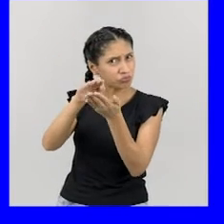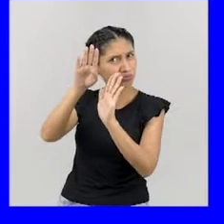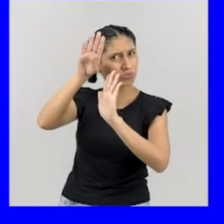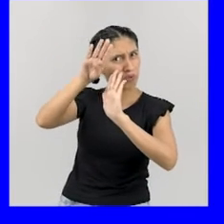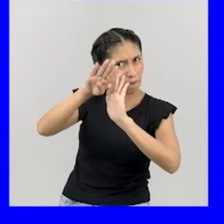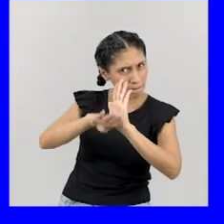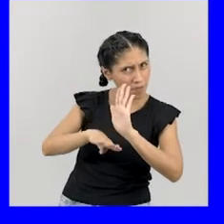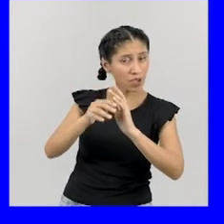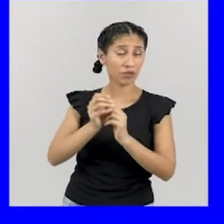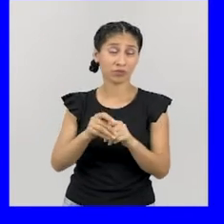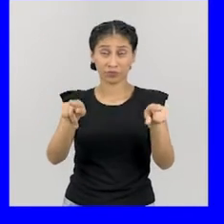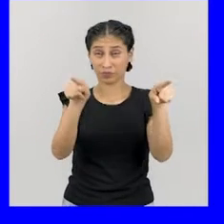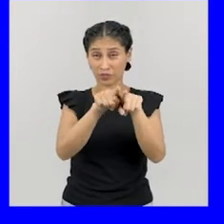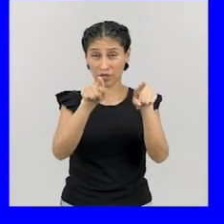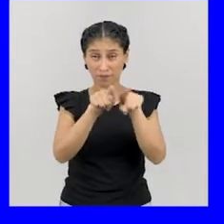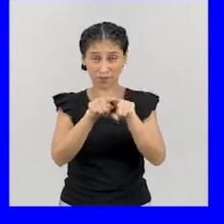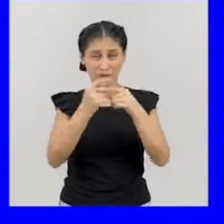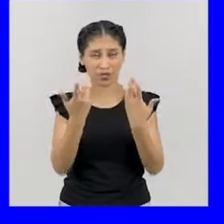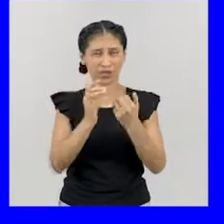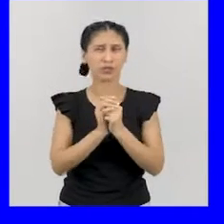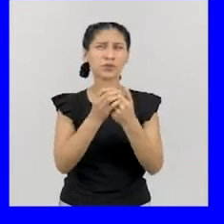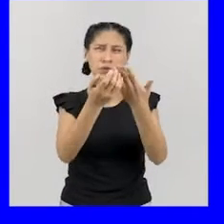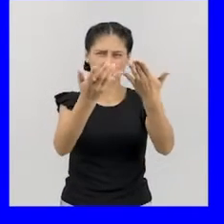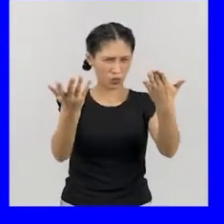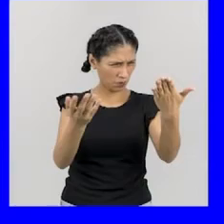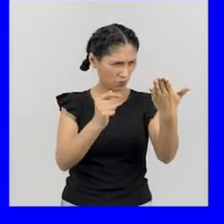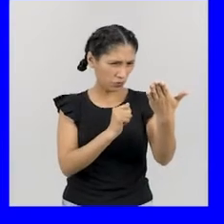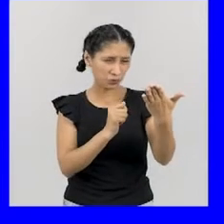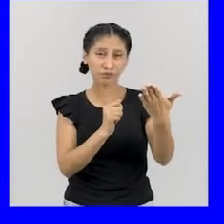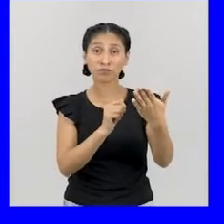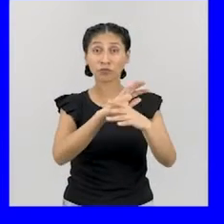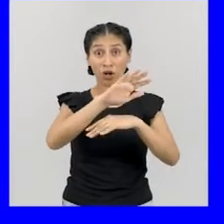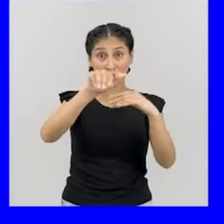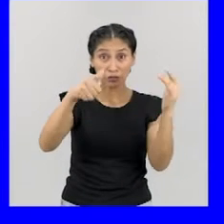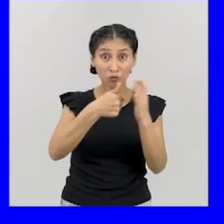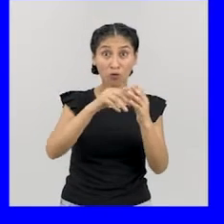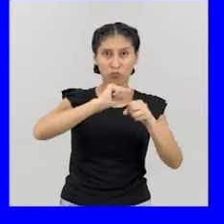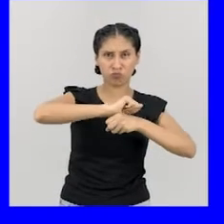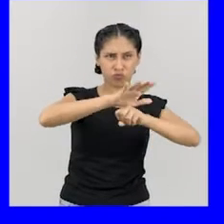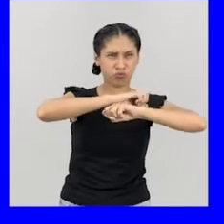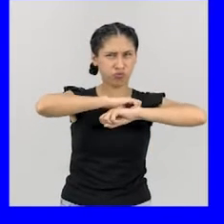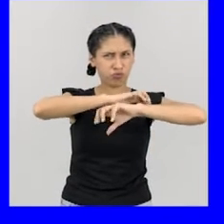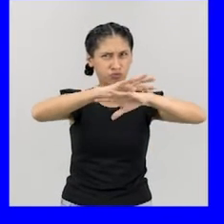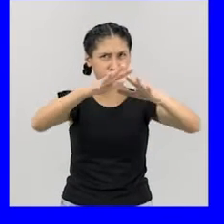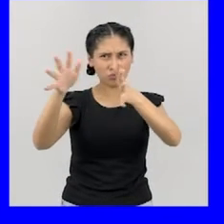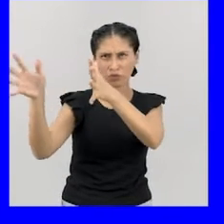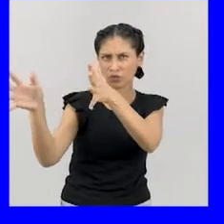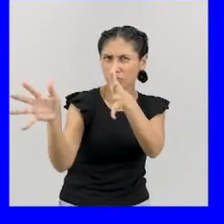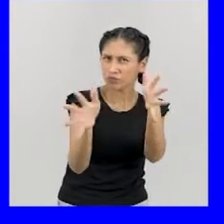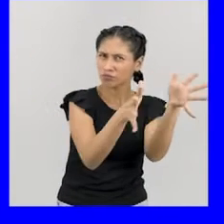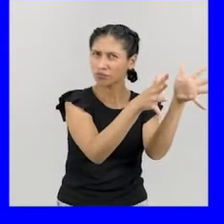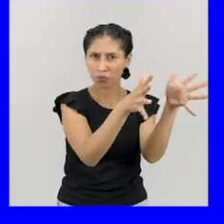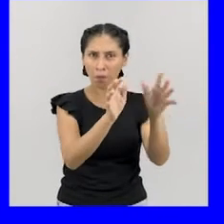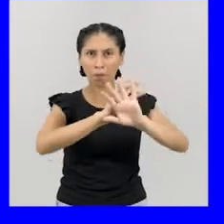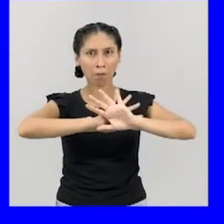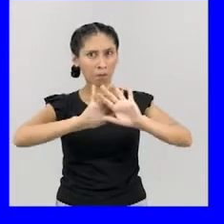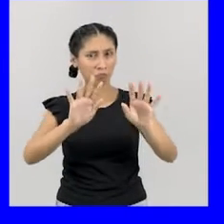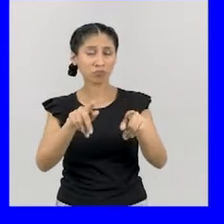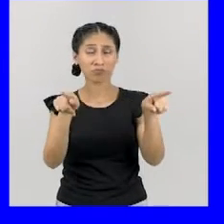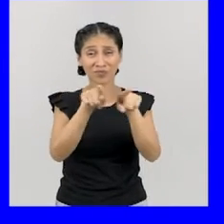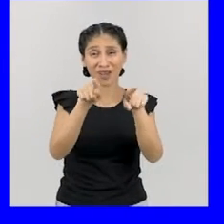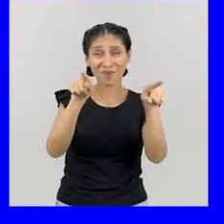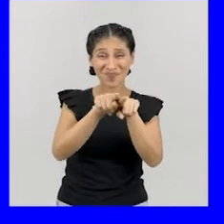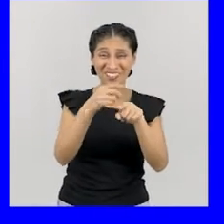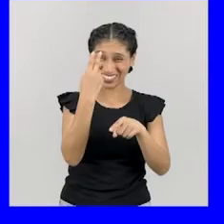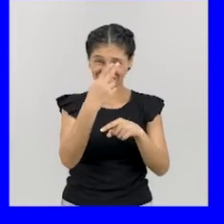los valores habituales. Los efectos sobre la biodiversidad son más contrastantes que los del aire y el agua. También se han